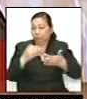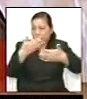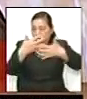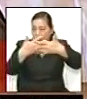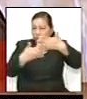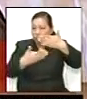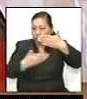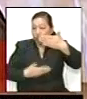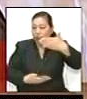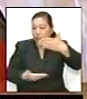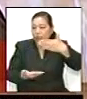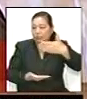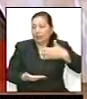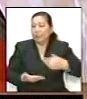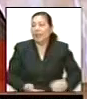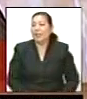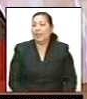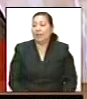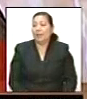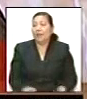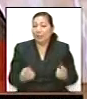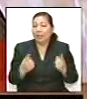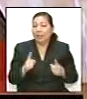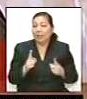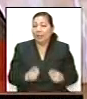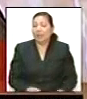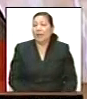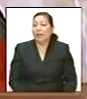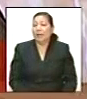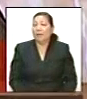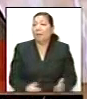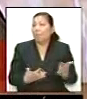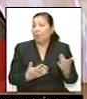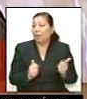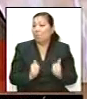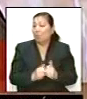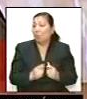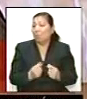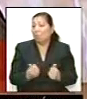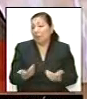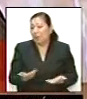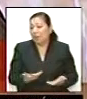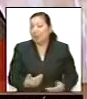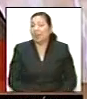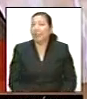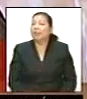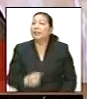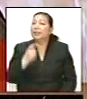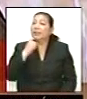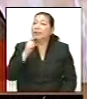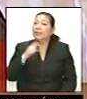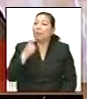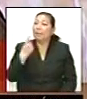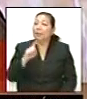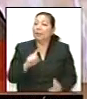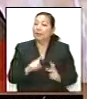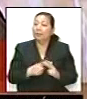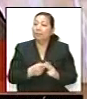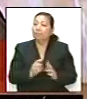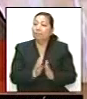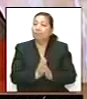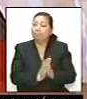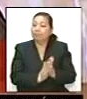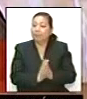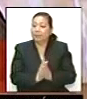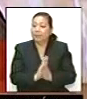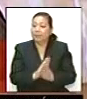de la ratificación del acuerdo y esperemos hacerlo muy pronto porque lo necesitamos para empezar a beneficiarnos